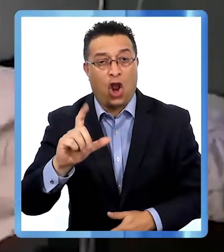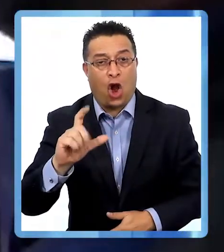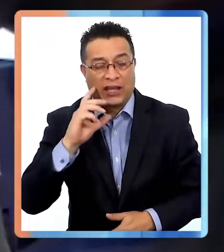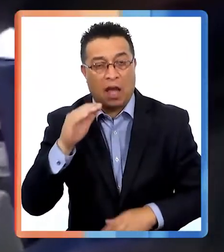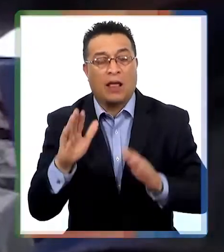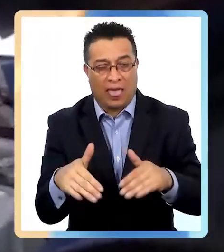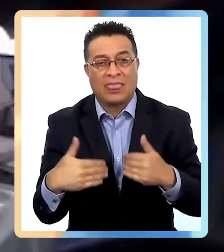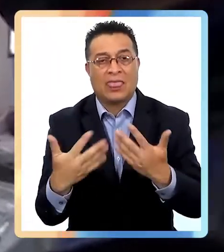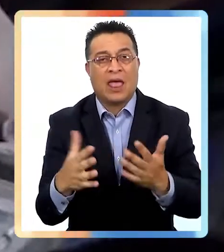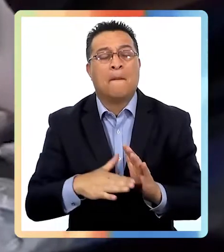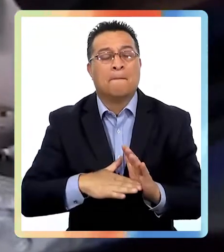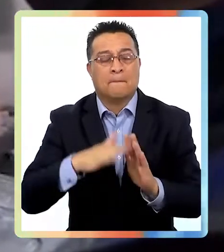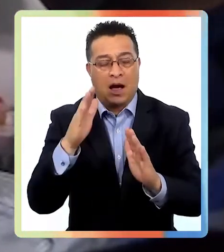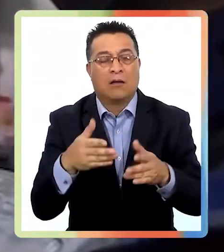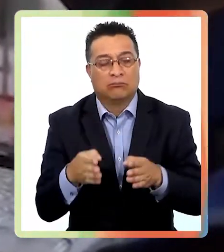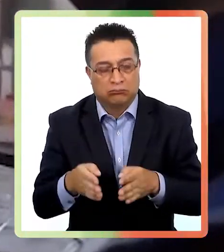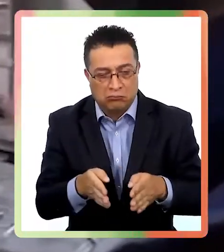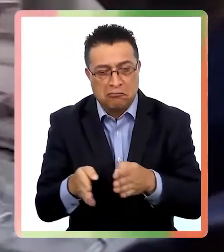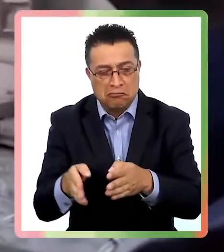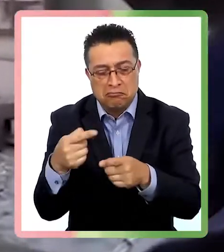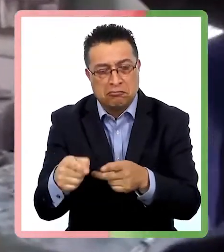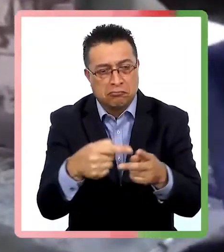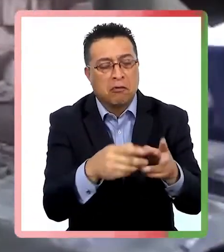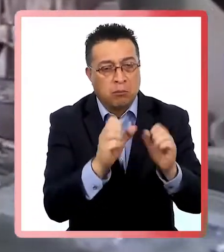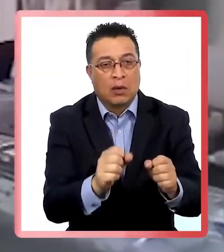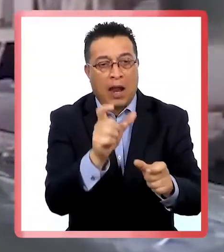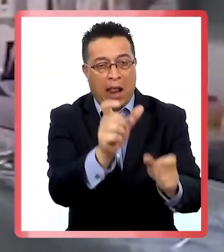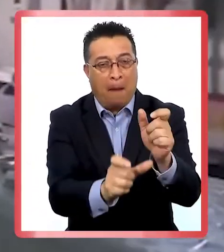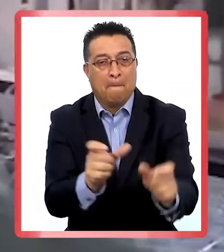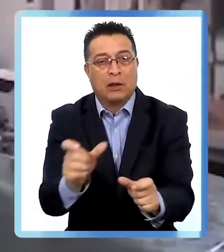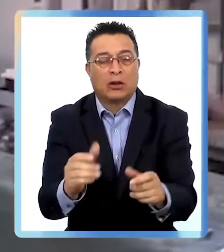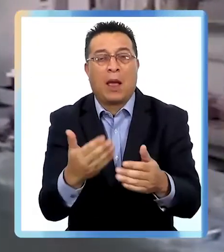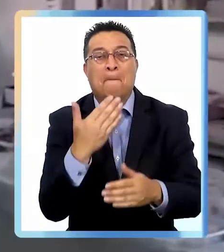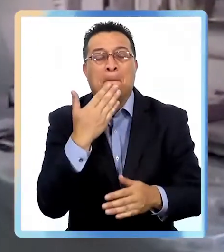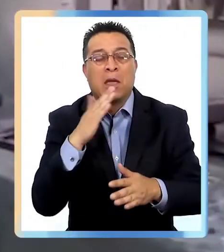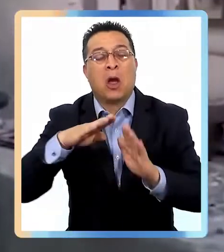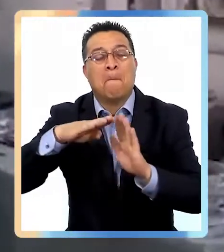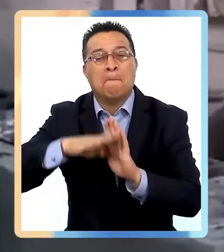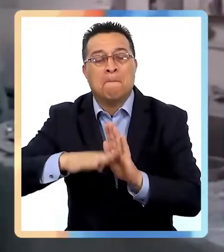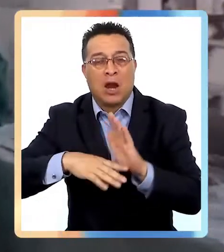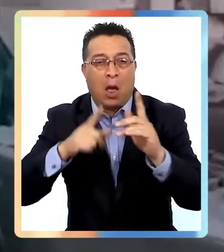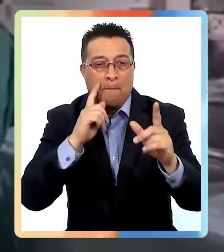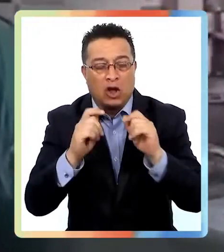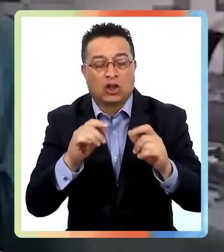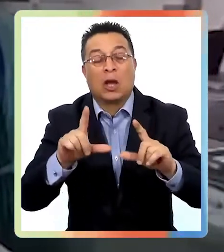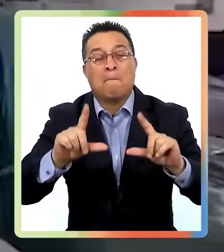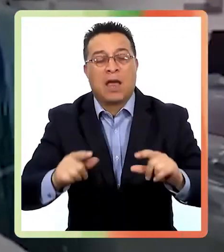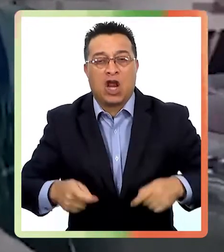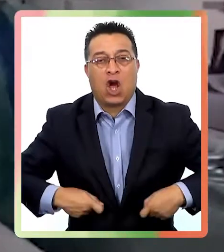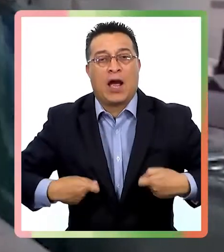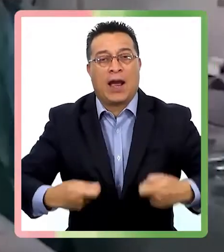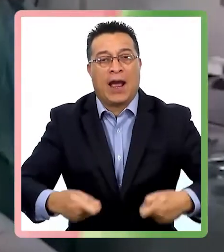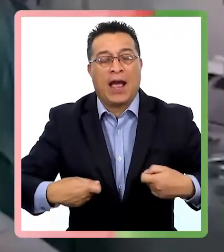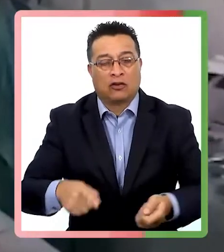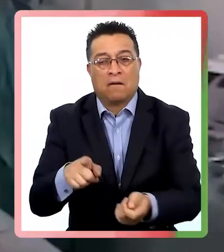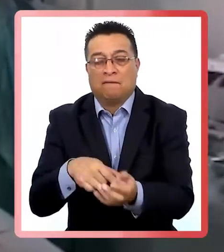otorgará mayores alternativas de tratamiento a los pacientes con menores riesgos y menos costos económicos